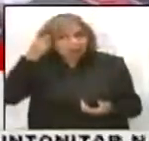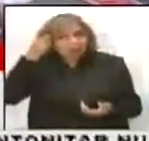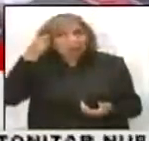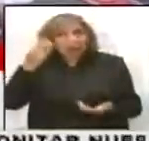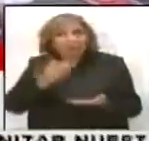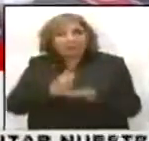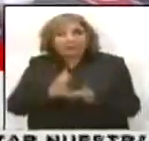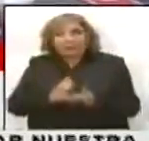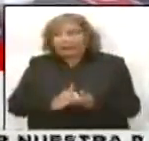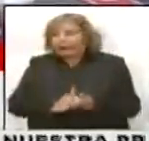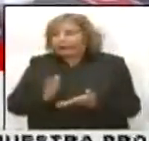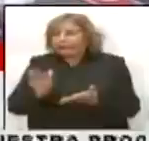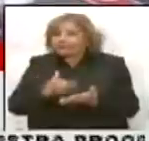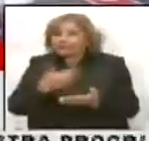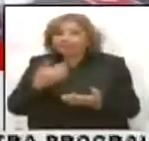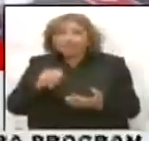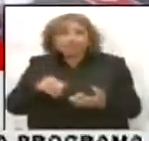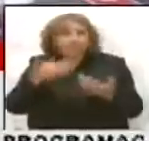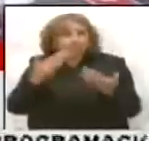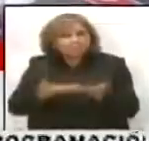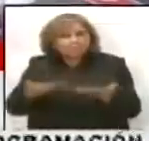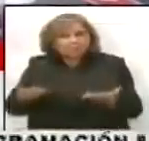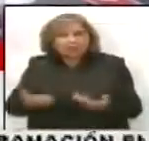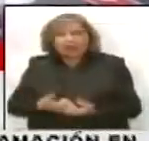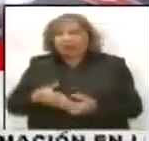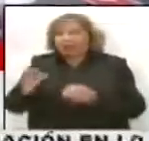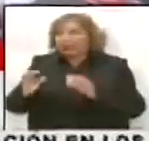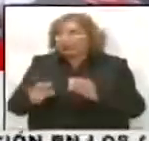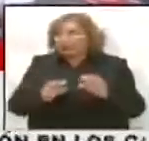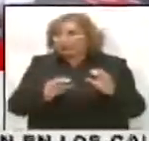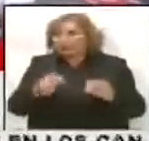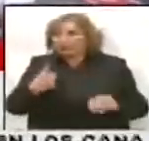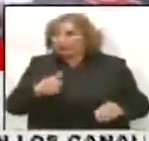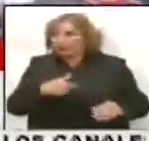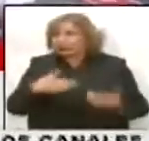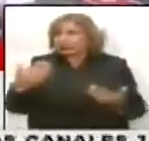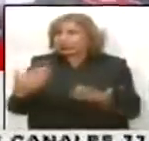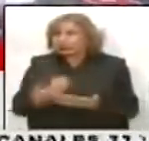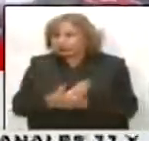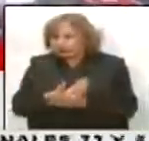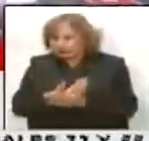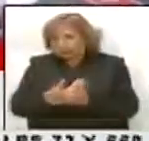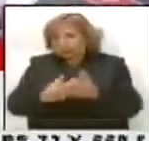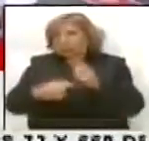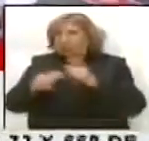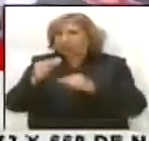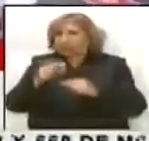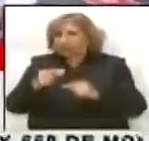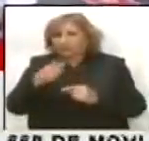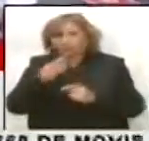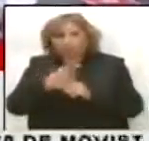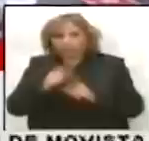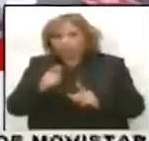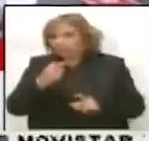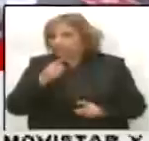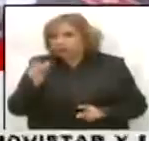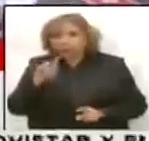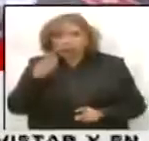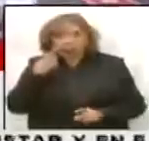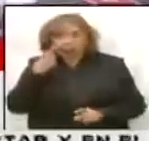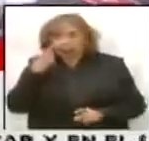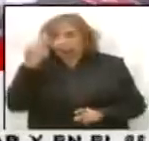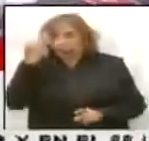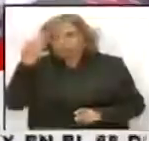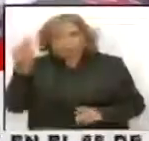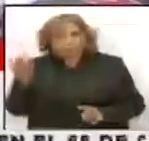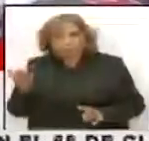página. Pasar la página implica justamente hacer que las nuevas generaciones no conozcan todo lo que se vivió. No conozcan no solamente